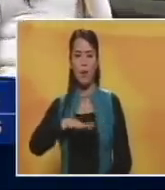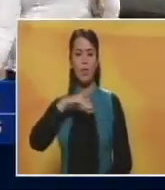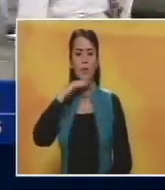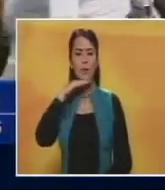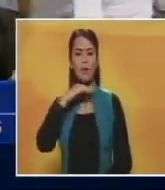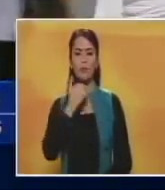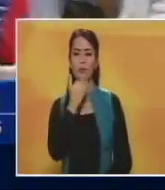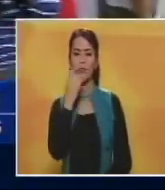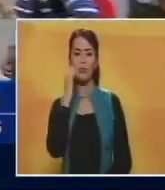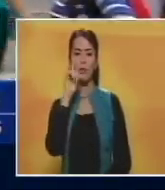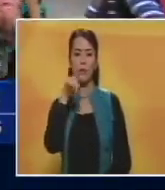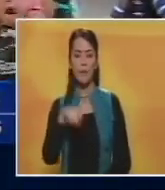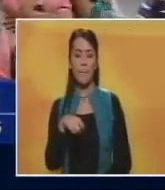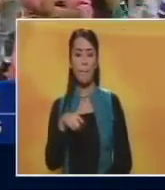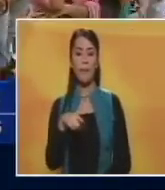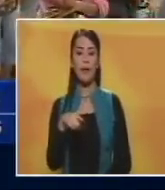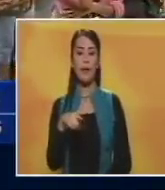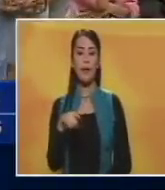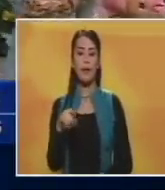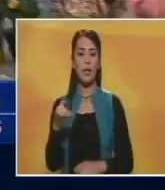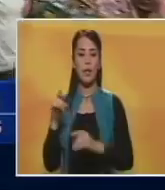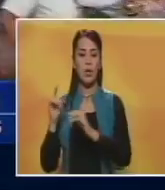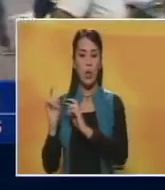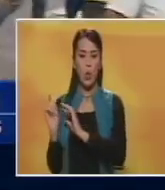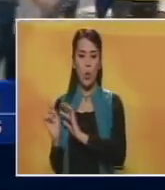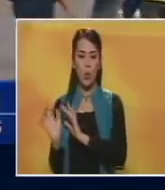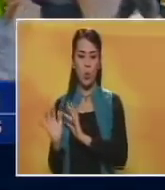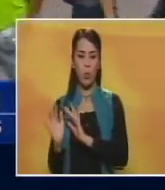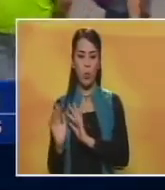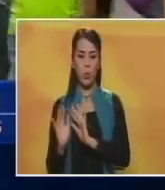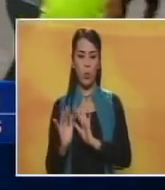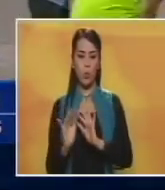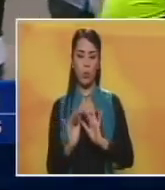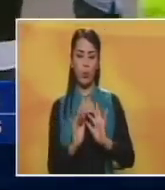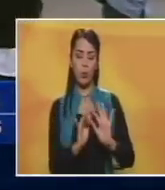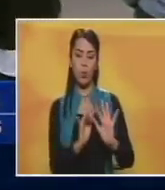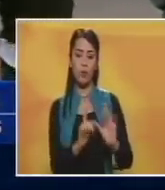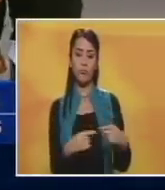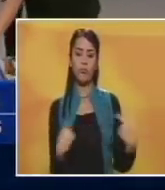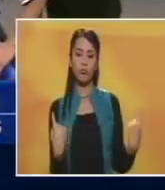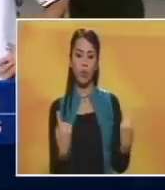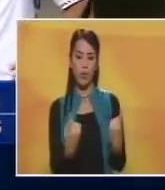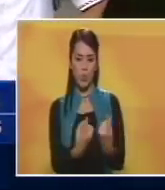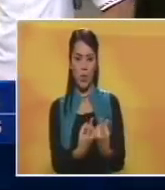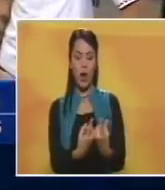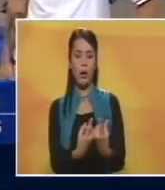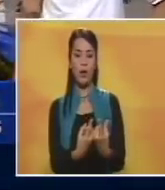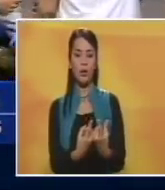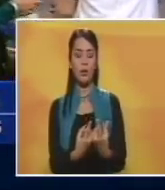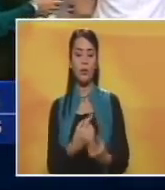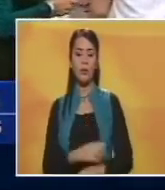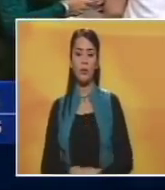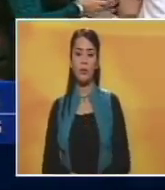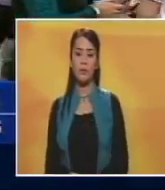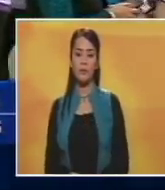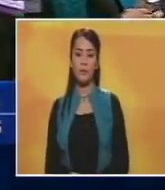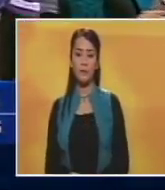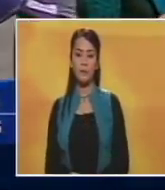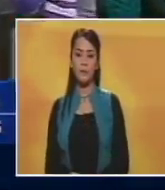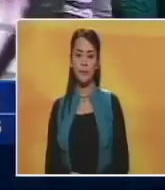también hay gran cantidad de personas que están desplazándose y